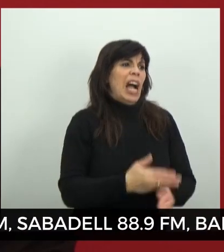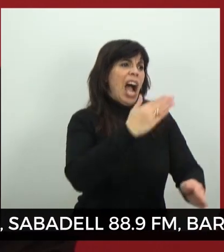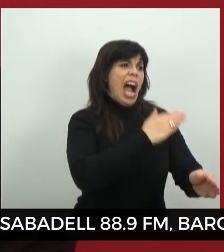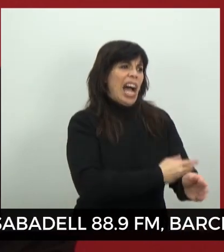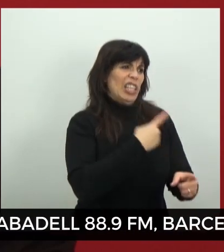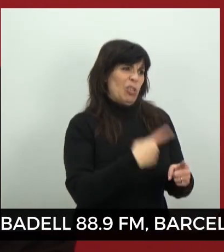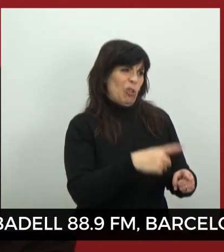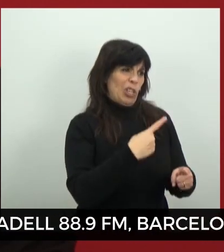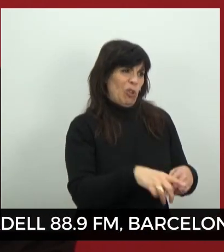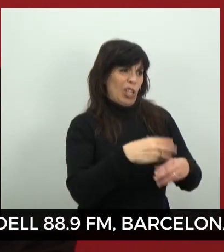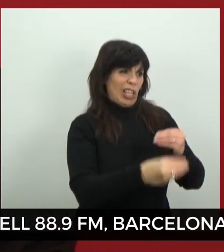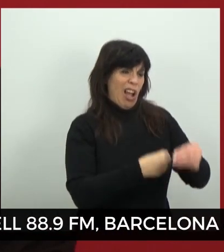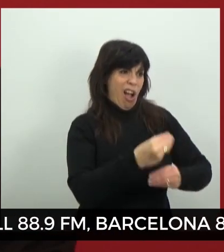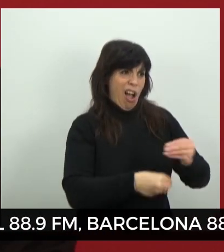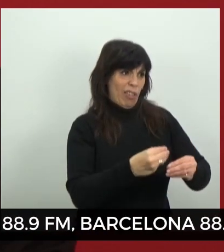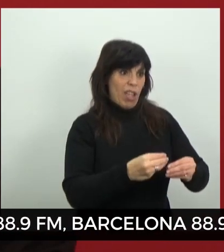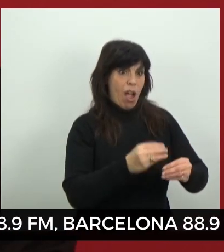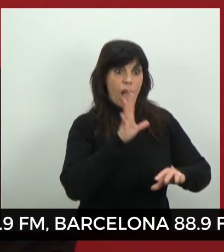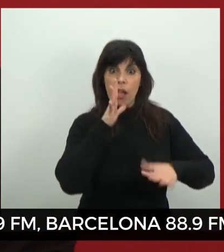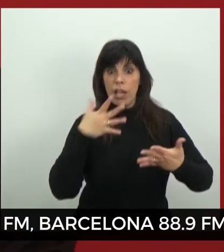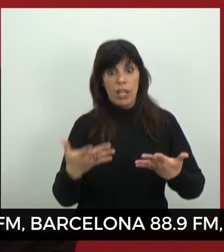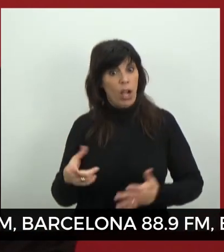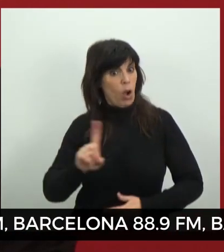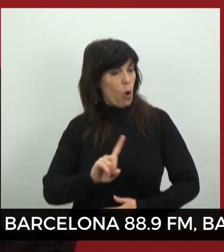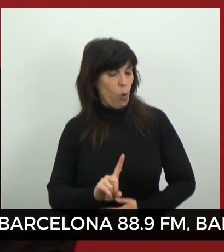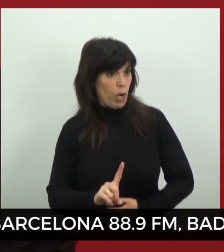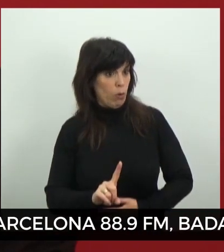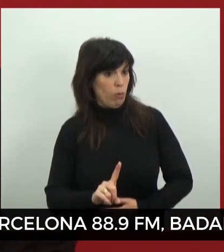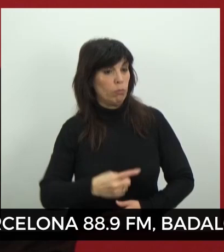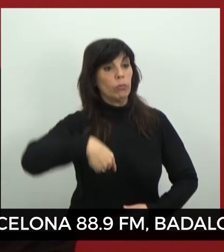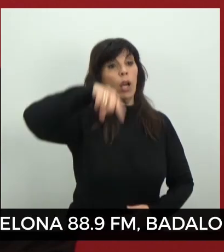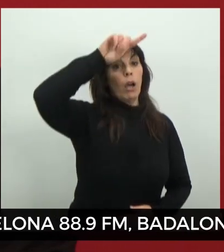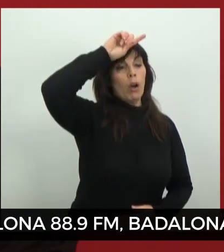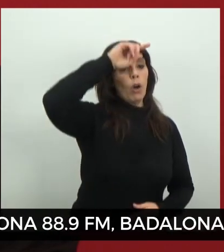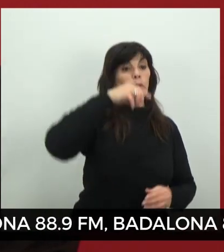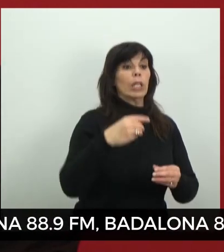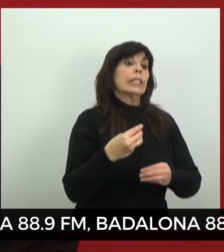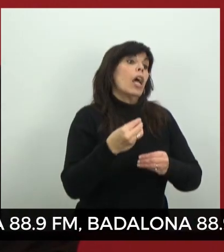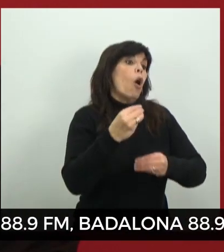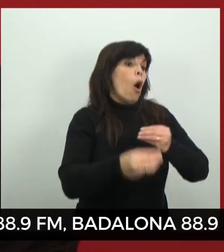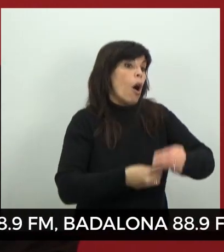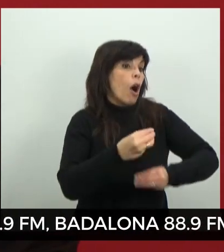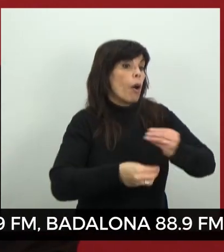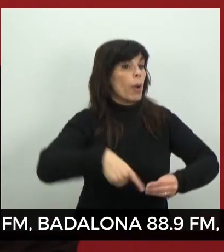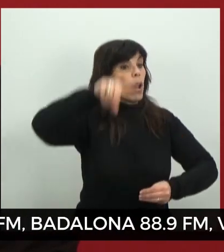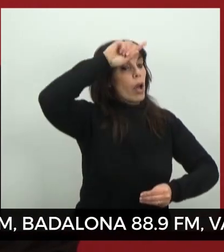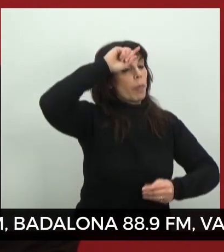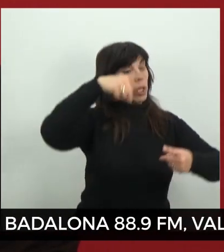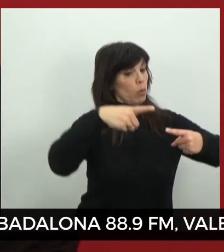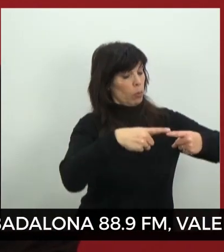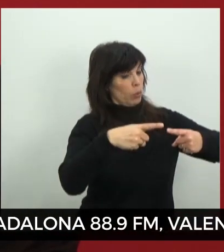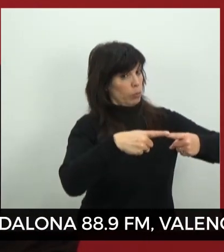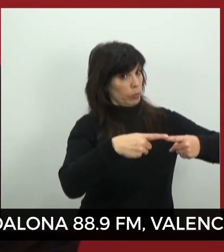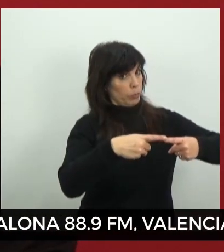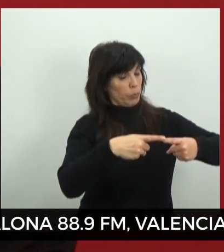Eso es las obras del arrepentimiento. Pero, poco a